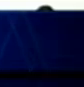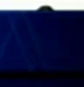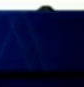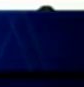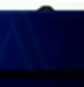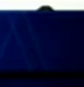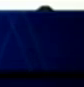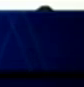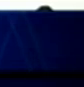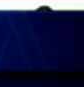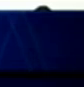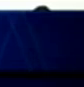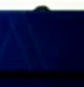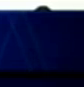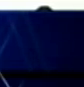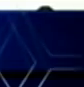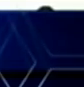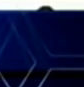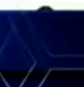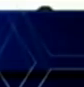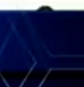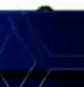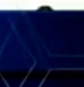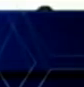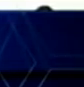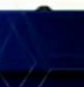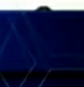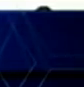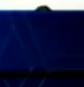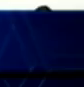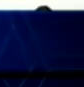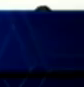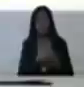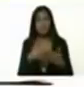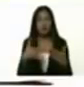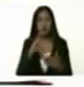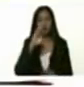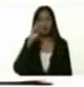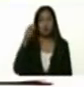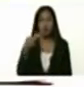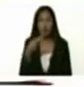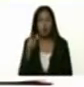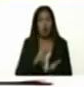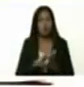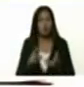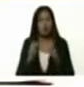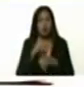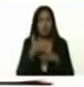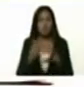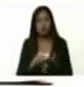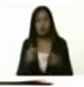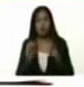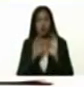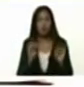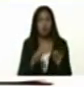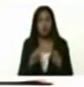telecomunicaciones, aprobado, queridos compañeros. 70 millones de euros aprobados para el Plan Nacional de Bacheo. El mandatario nacional